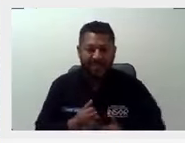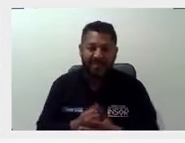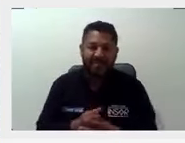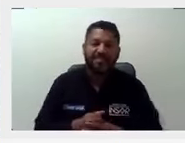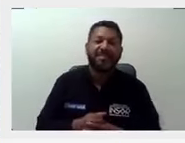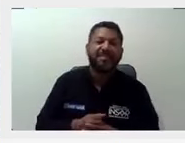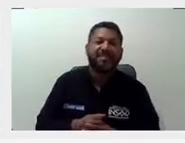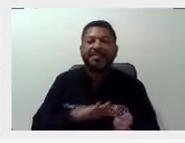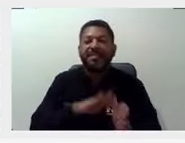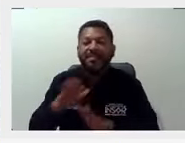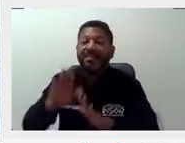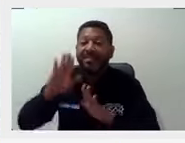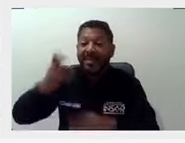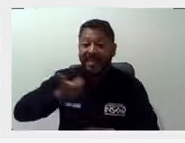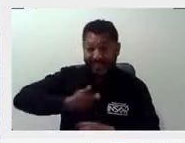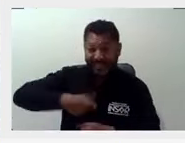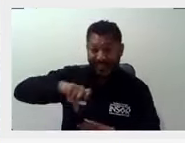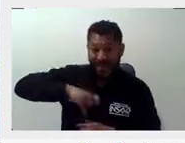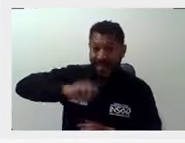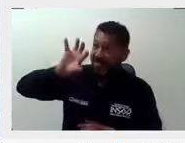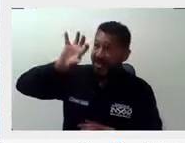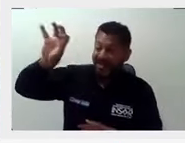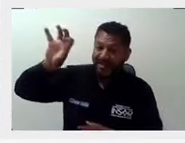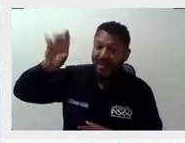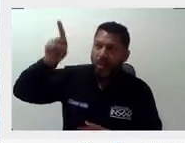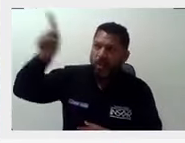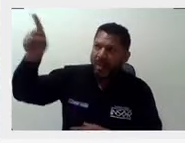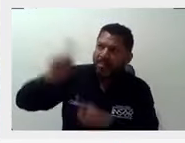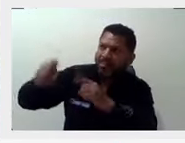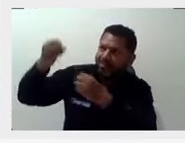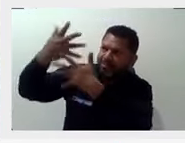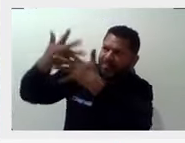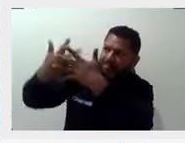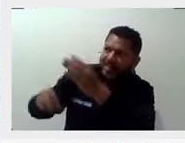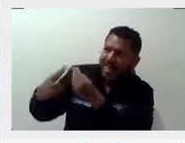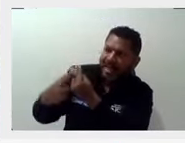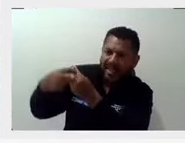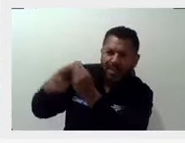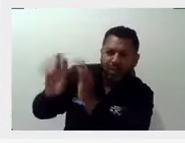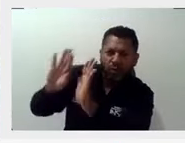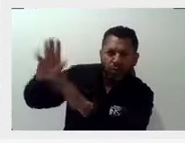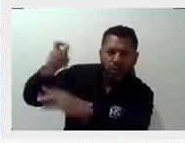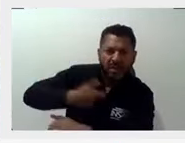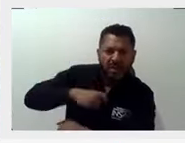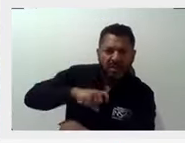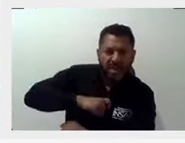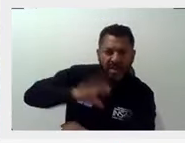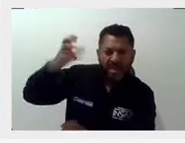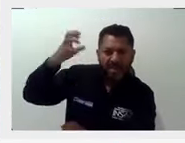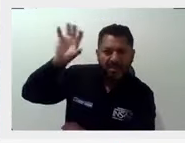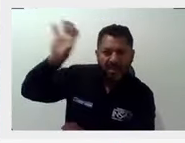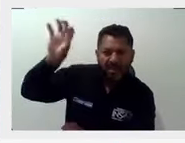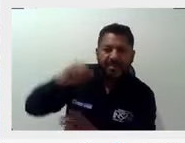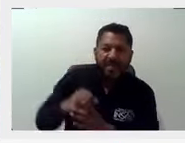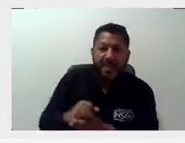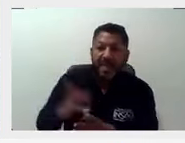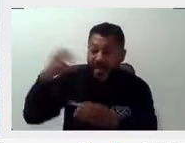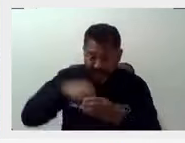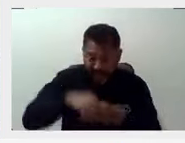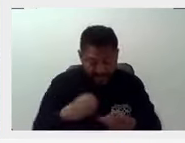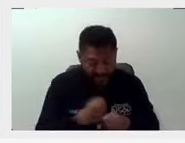desde España, que ha generado, como decía Mónica, muchas herramientas para trabajar en casa, en la